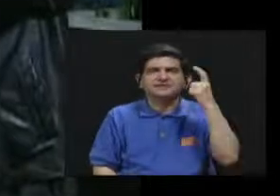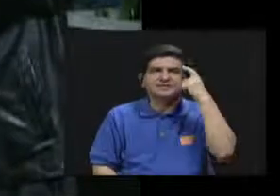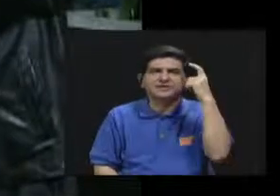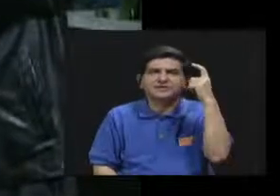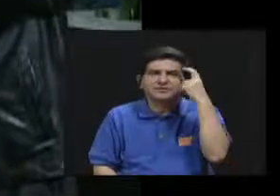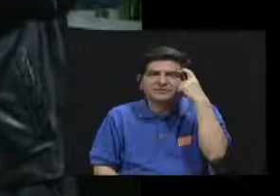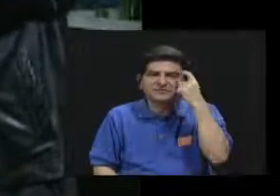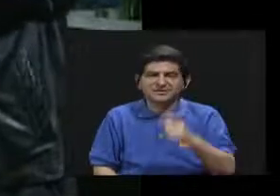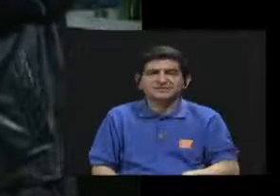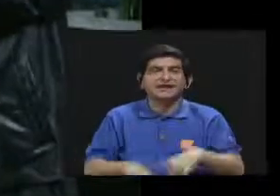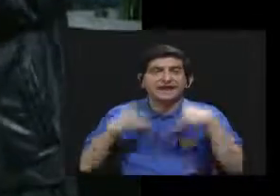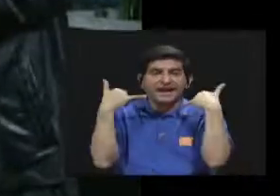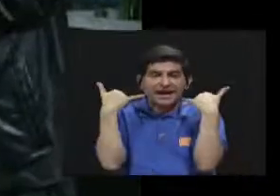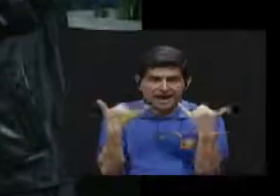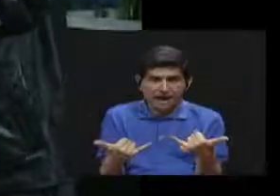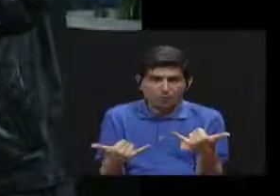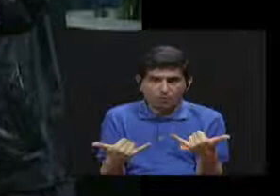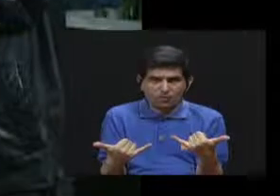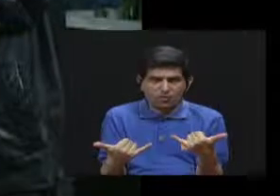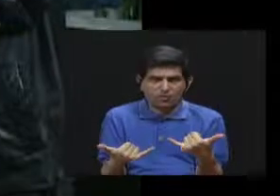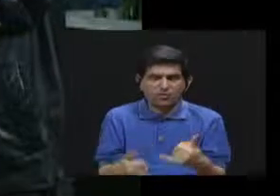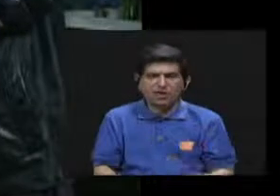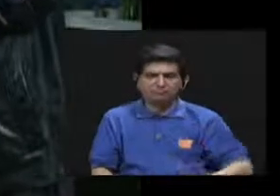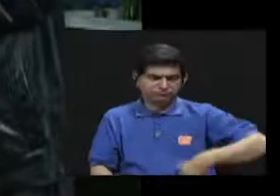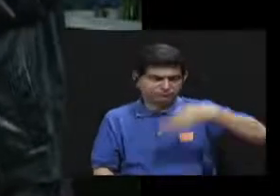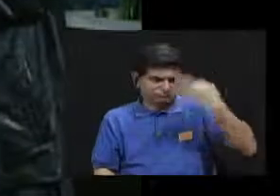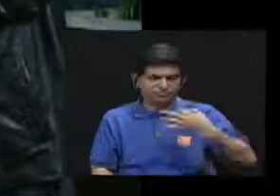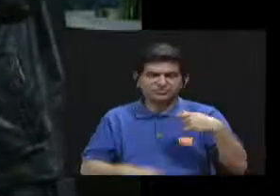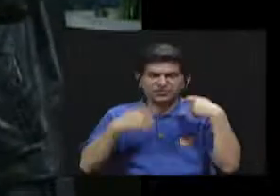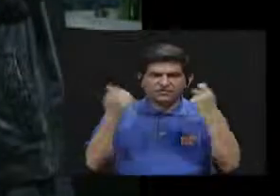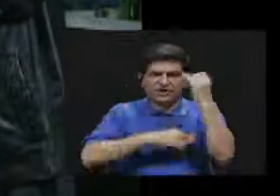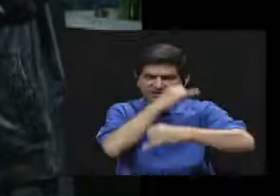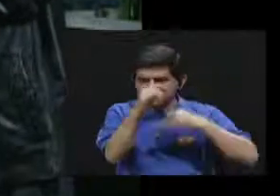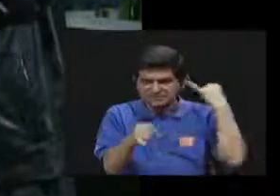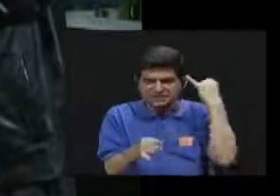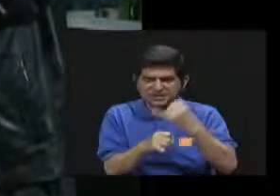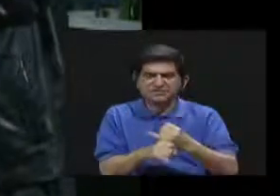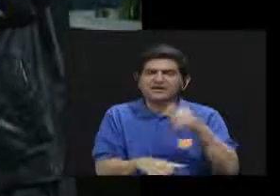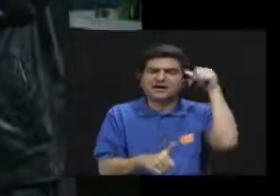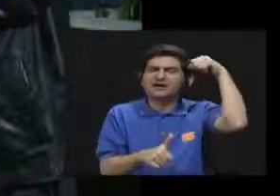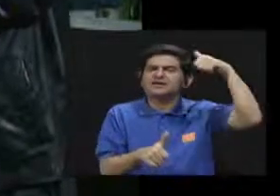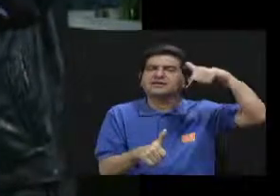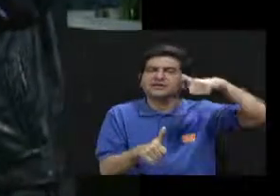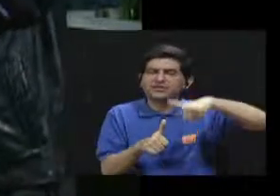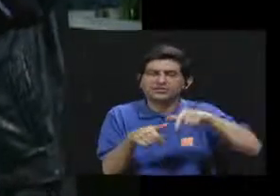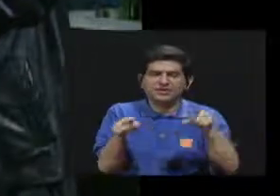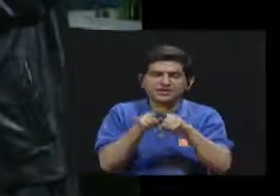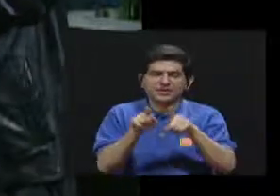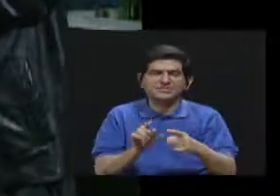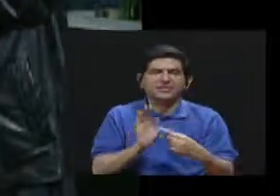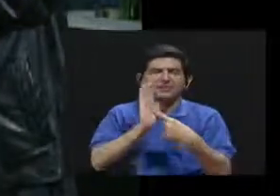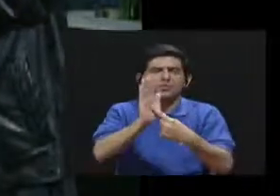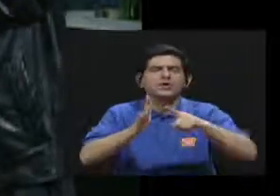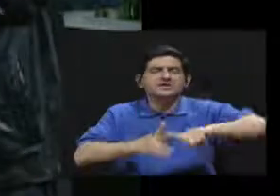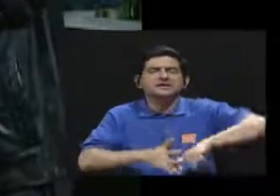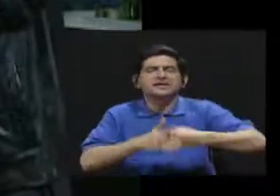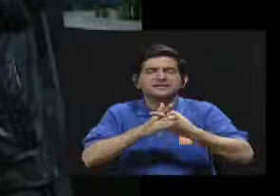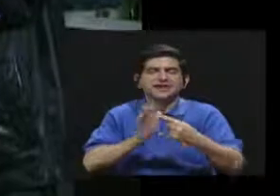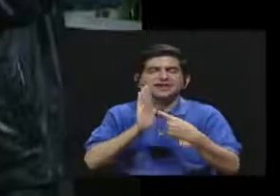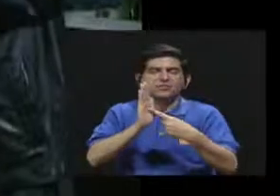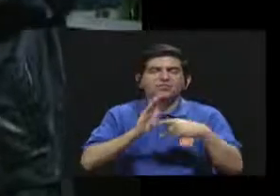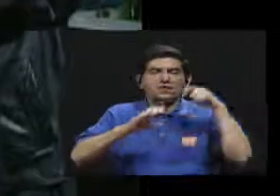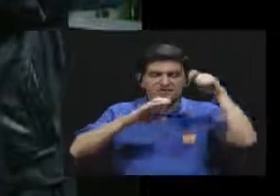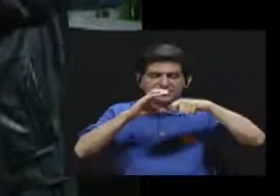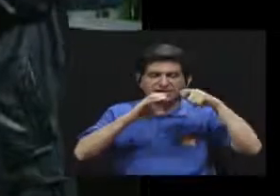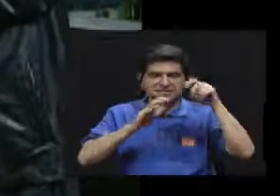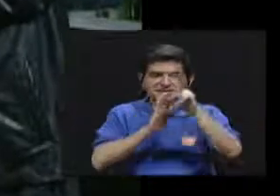ahora que estamos consolidando un festival internacional, hay que recordar a la muestra pionera, muestra de cine y video